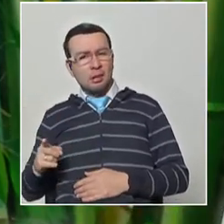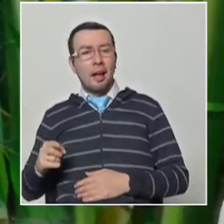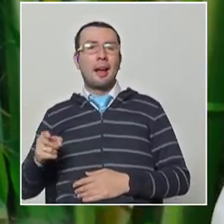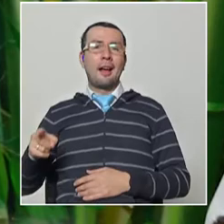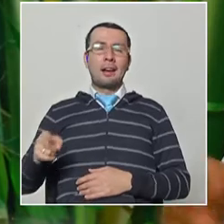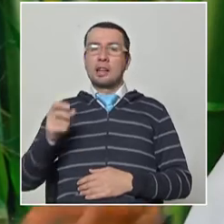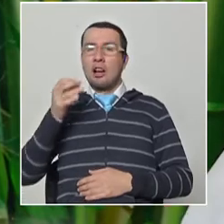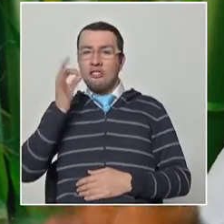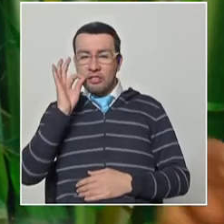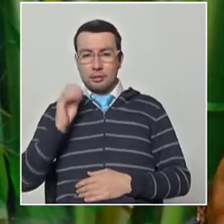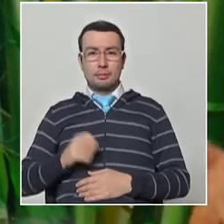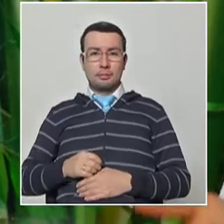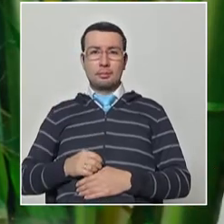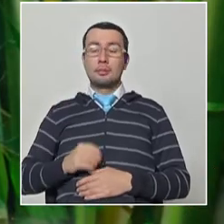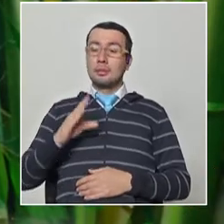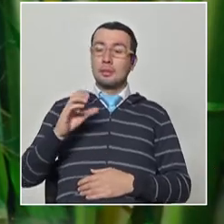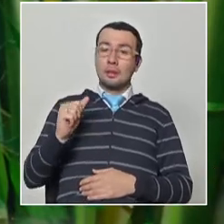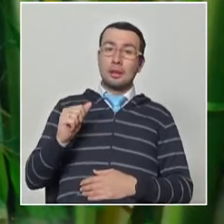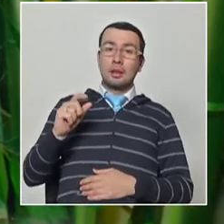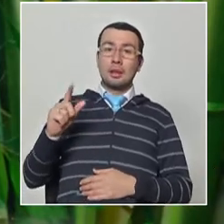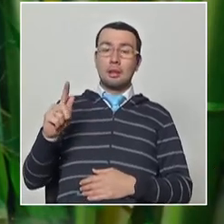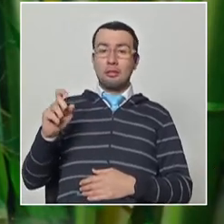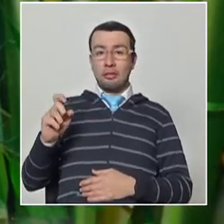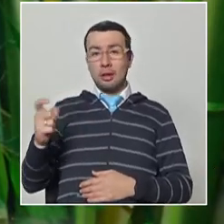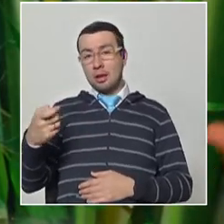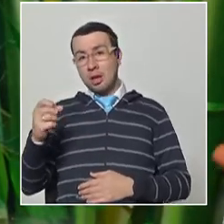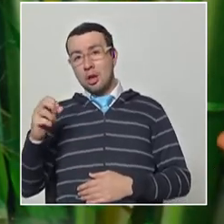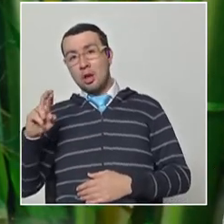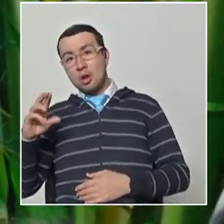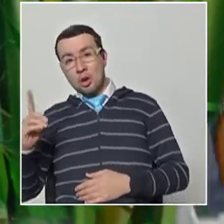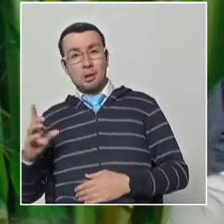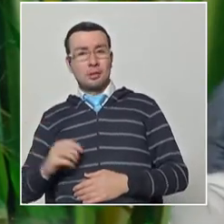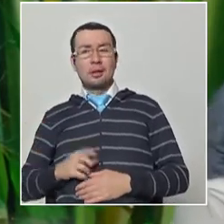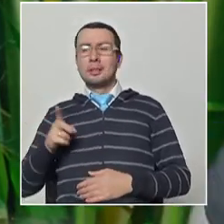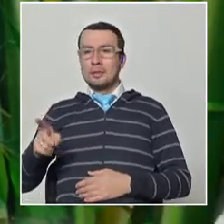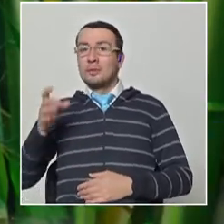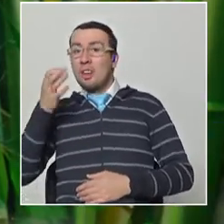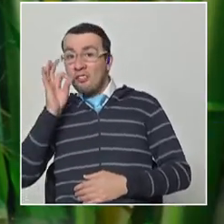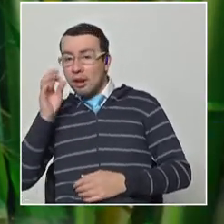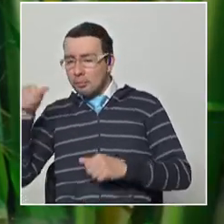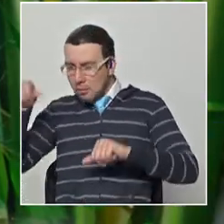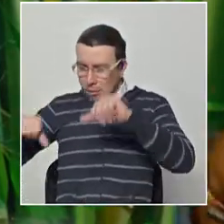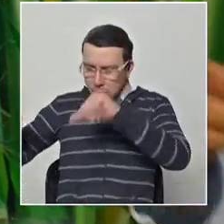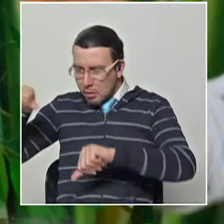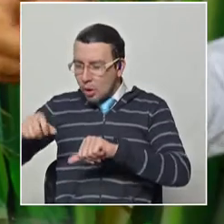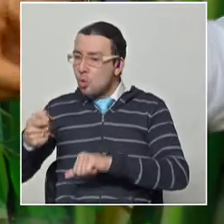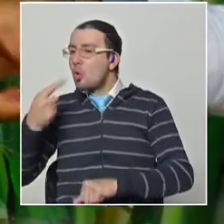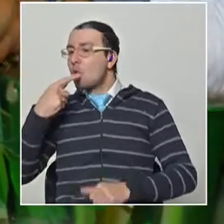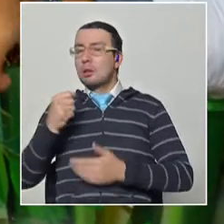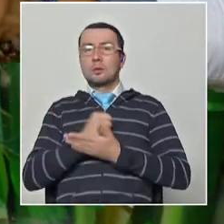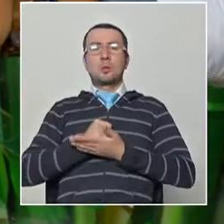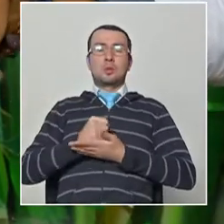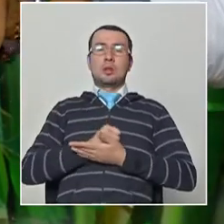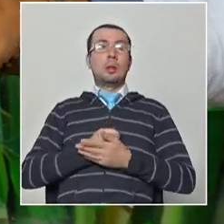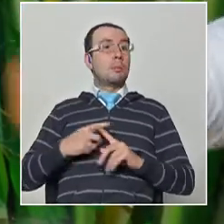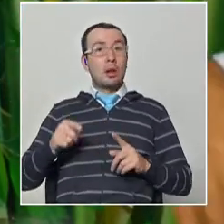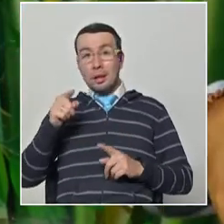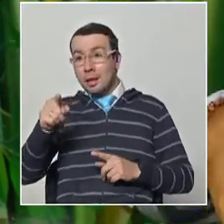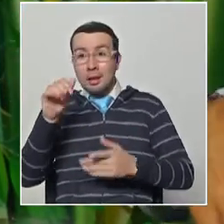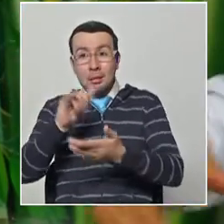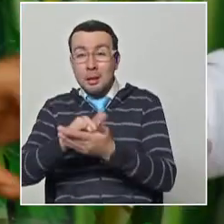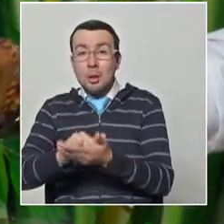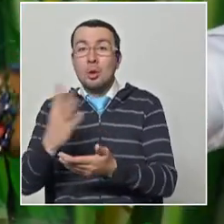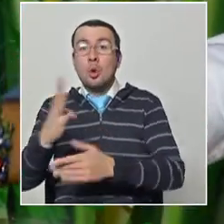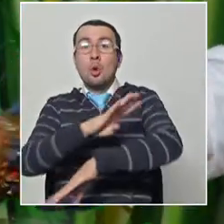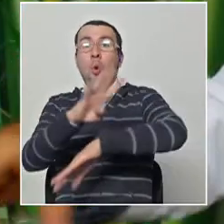café got café porque el café es el medicamento para el dolor de cabeza pero no es el café de la greca que lleva